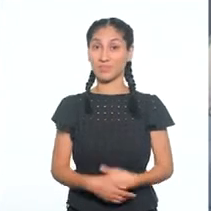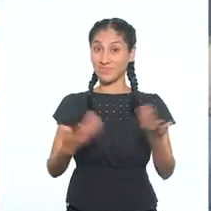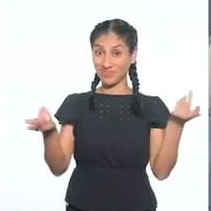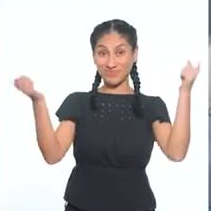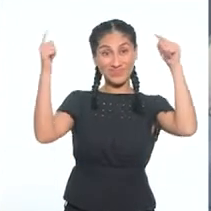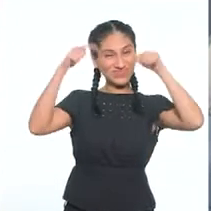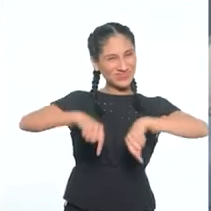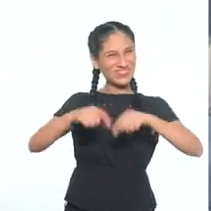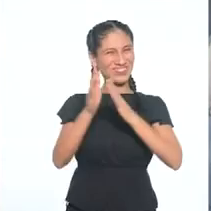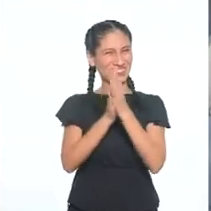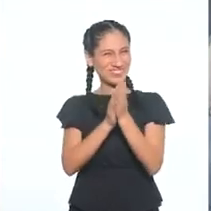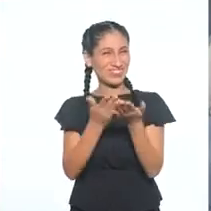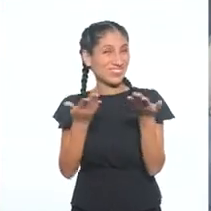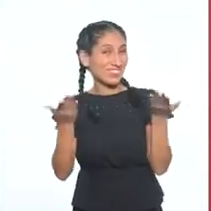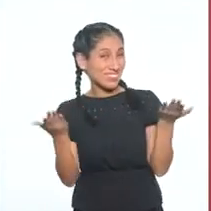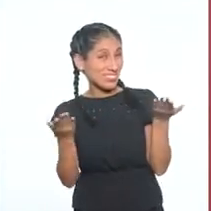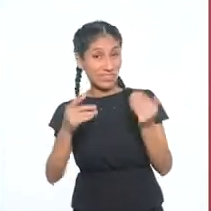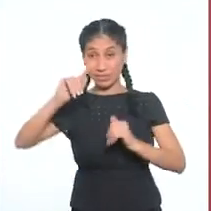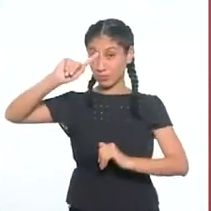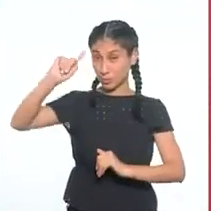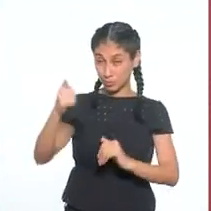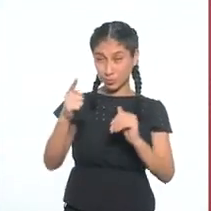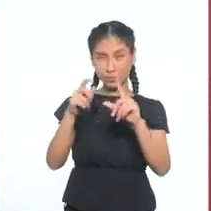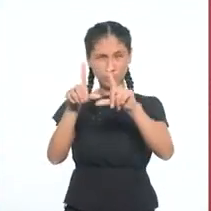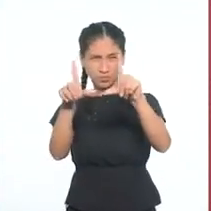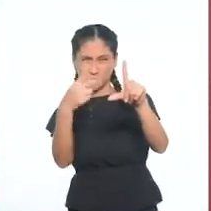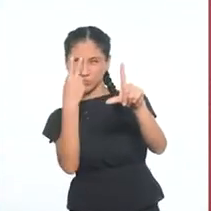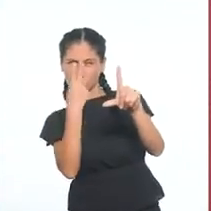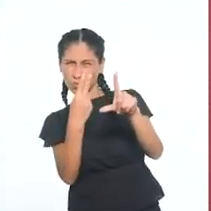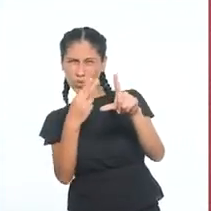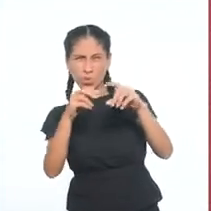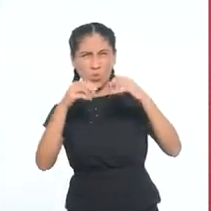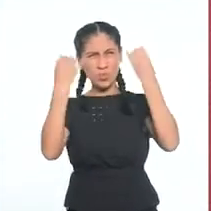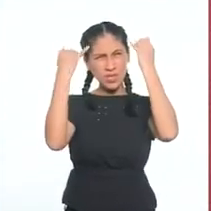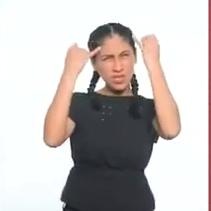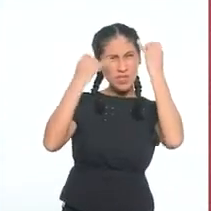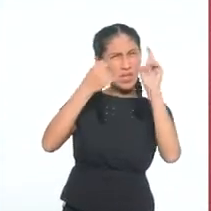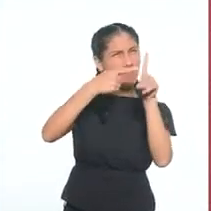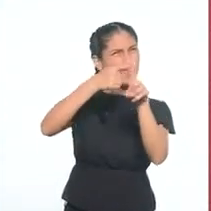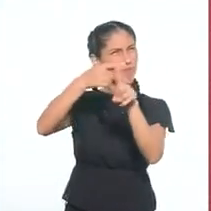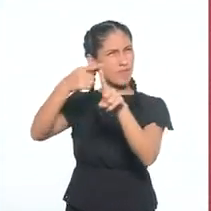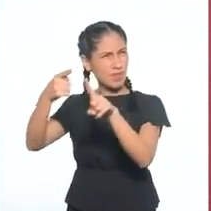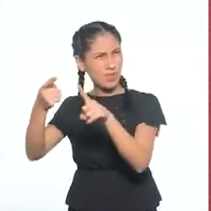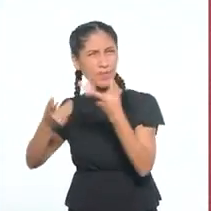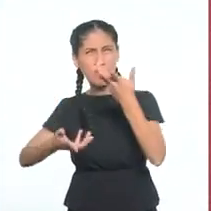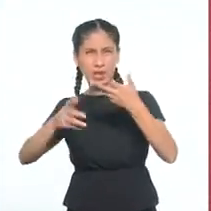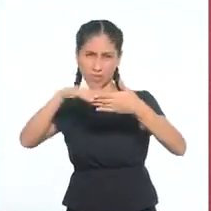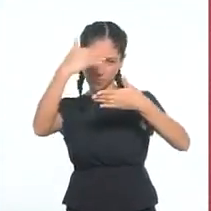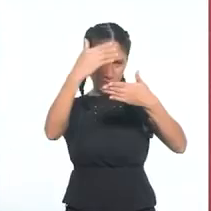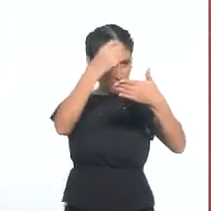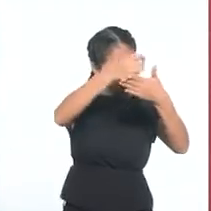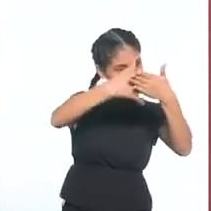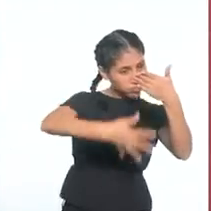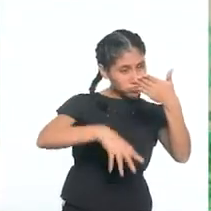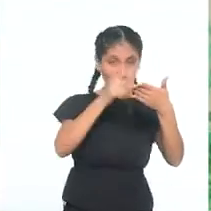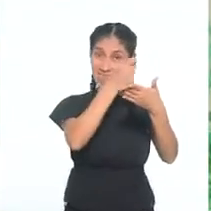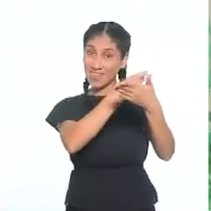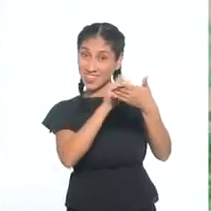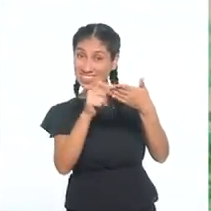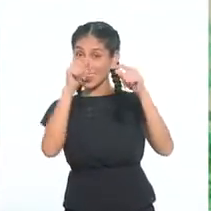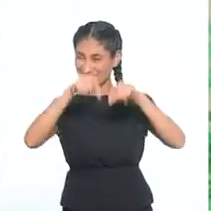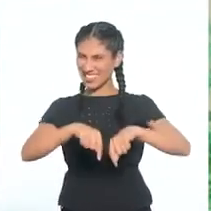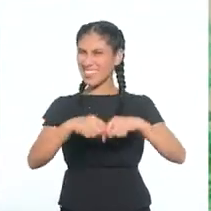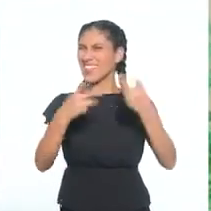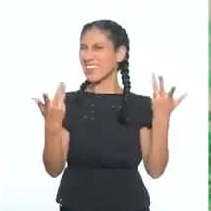ya estamos de regreso en el primer bloque hemos abordado la lluvia de ideas como una estrategia para la redacción de textos